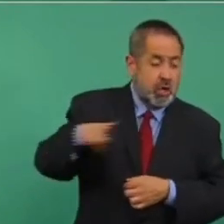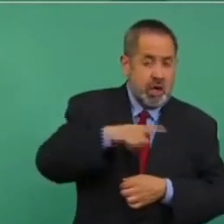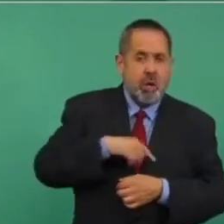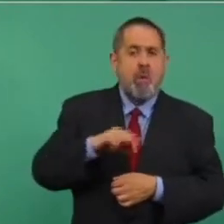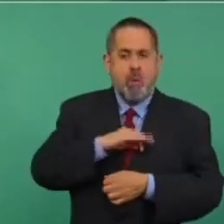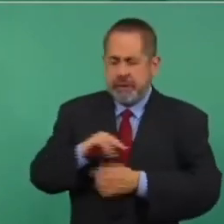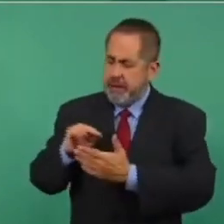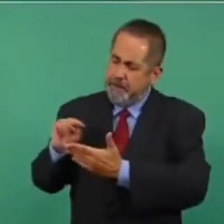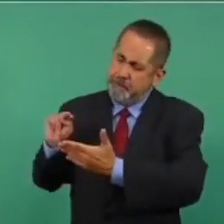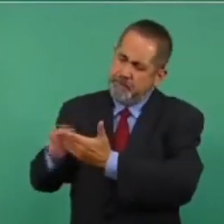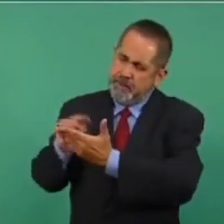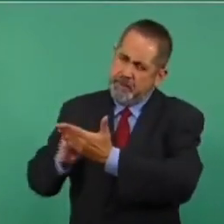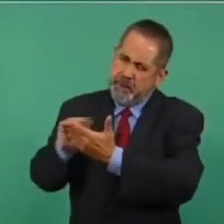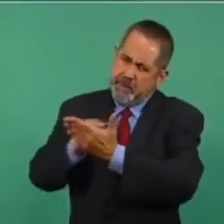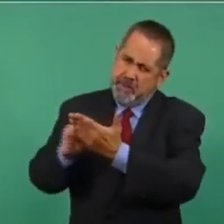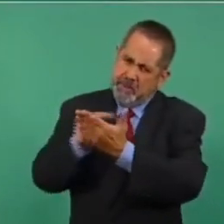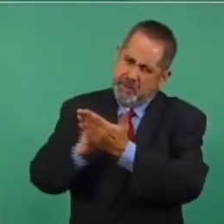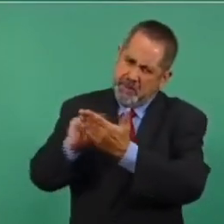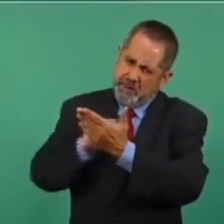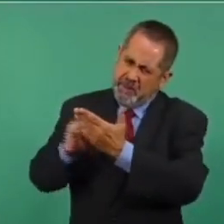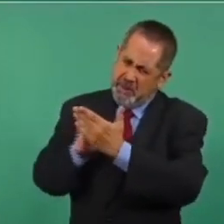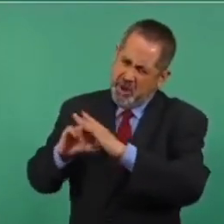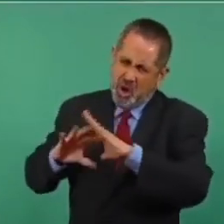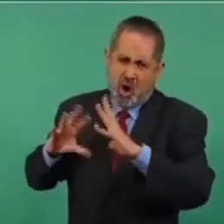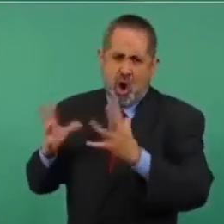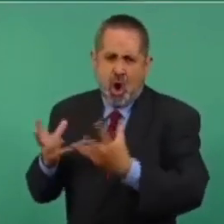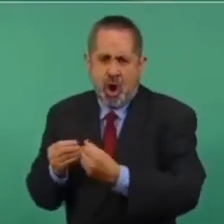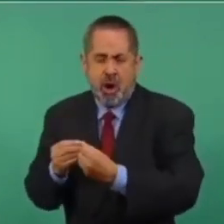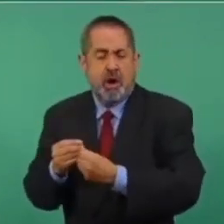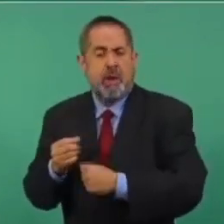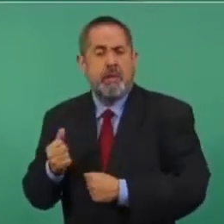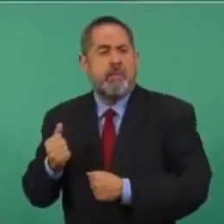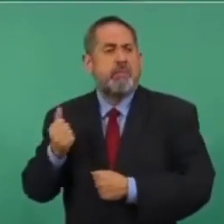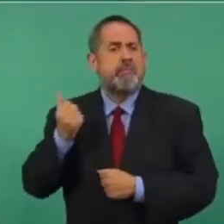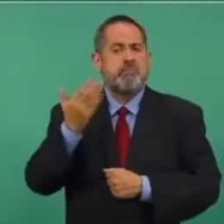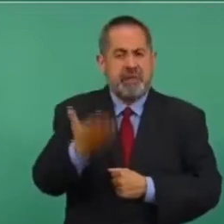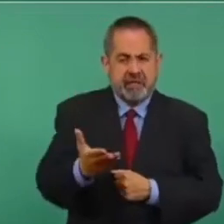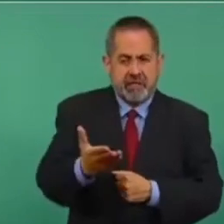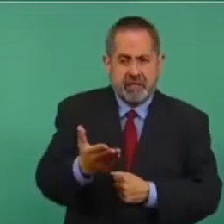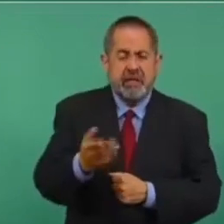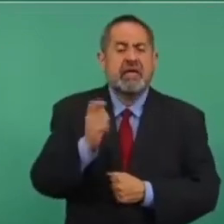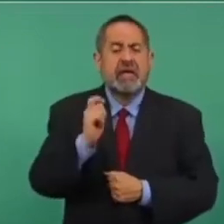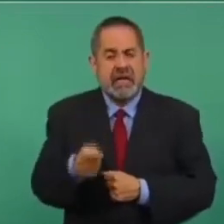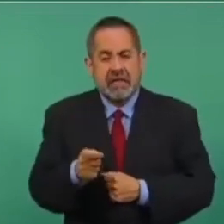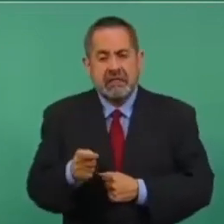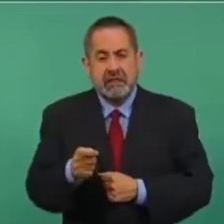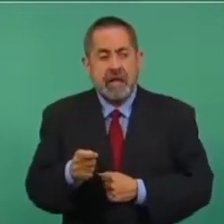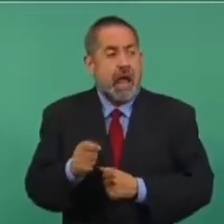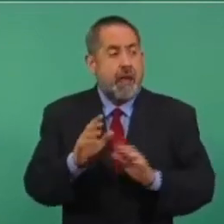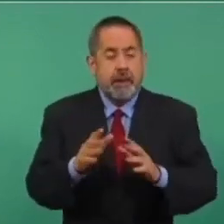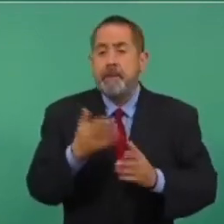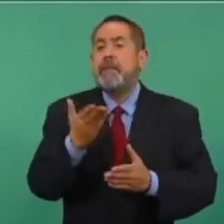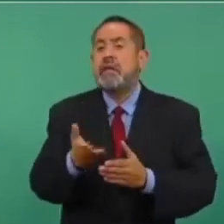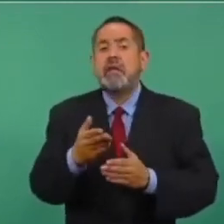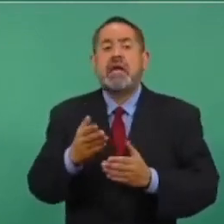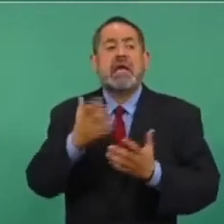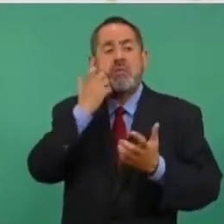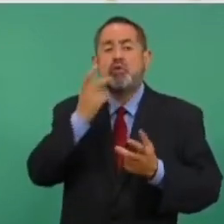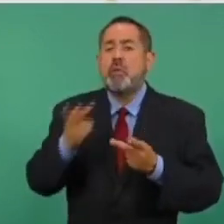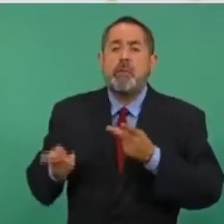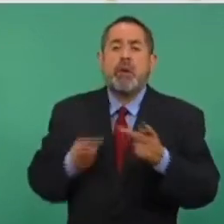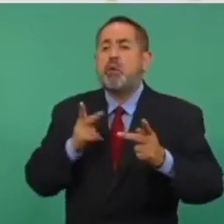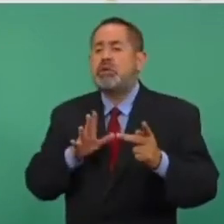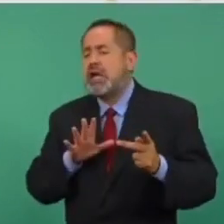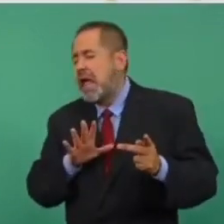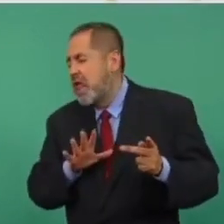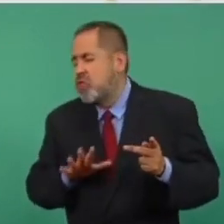reunir firmas y solicitar que se haga una consulta